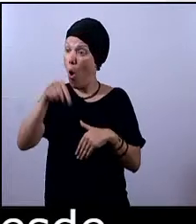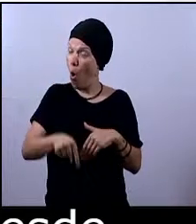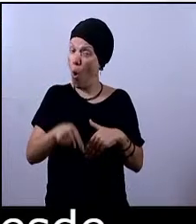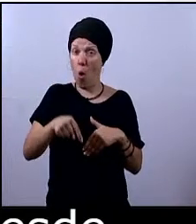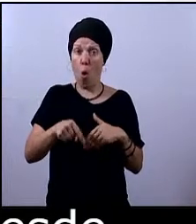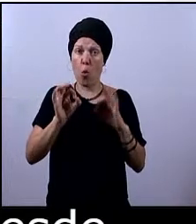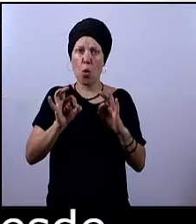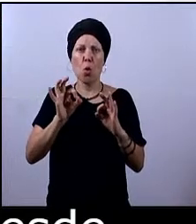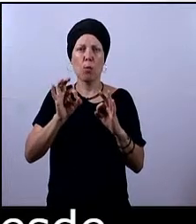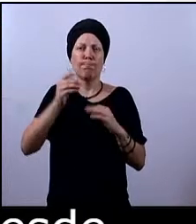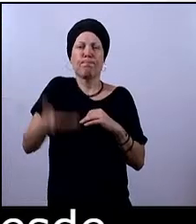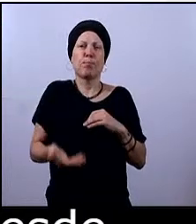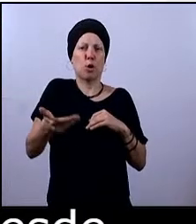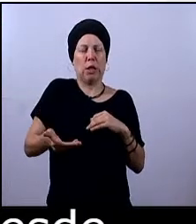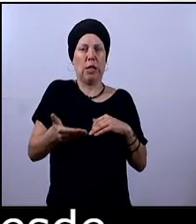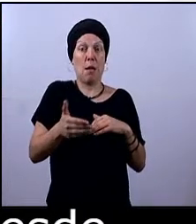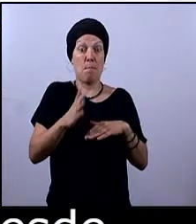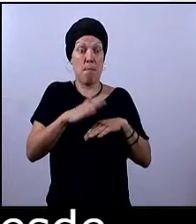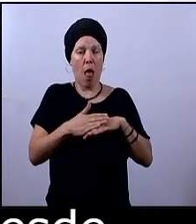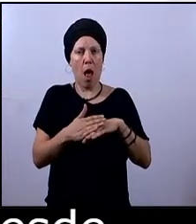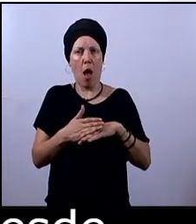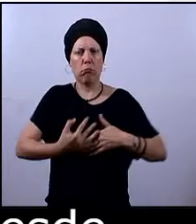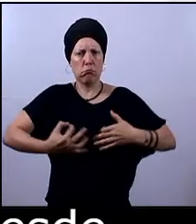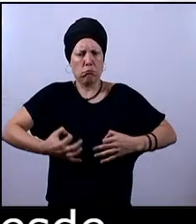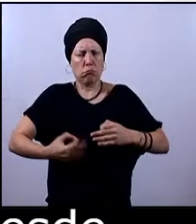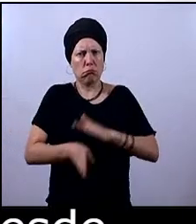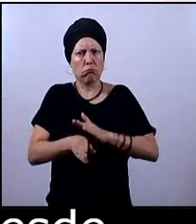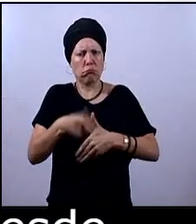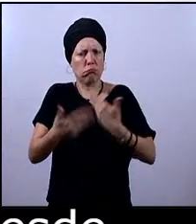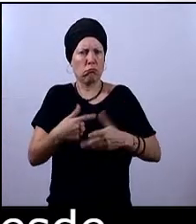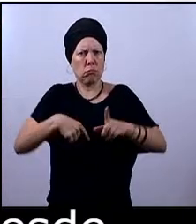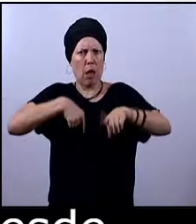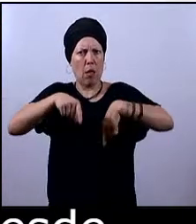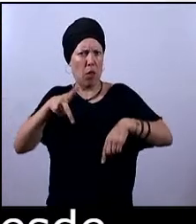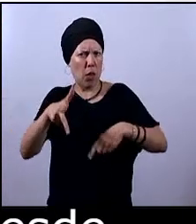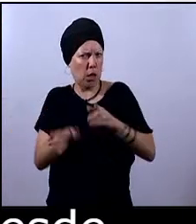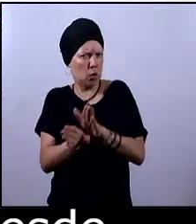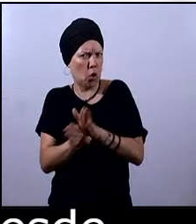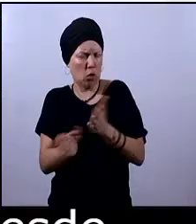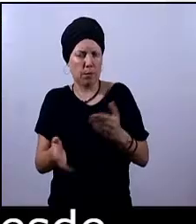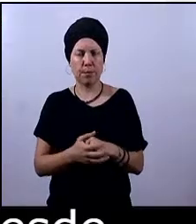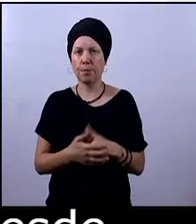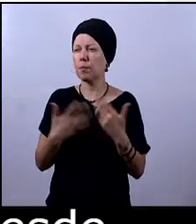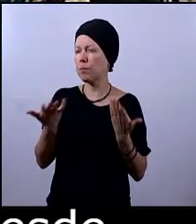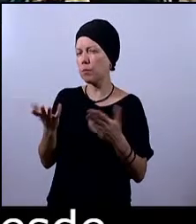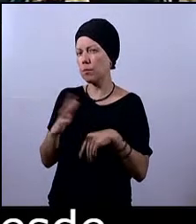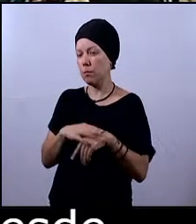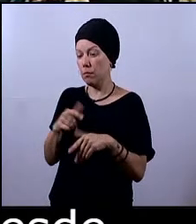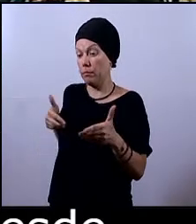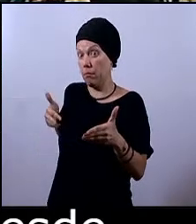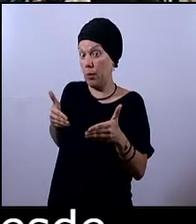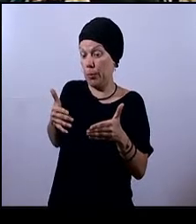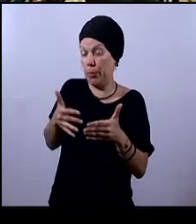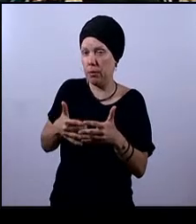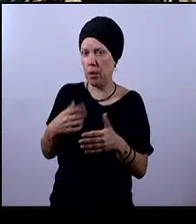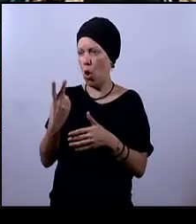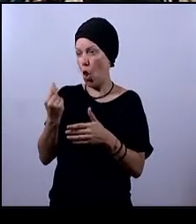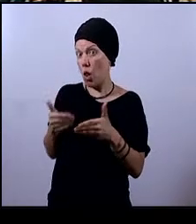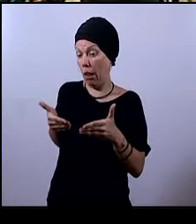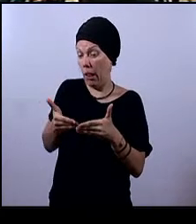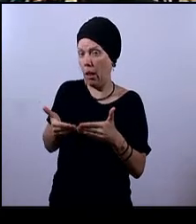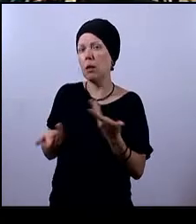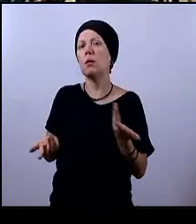día esencial para seguir garantizando la prestación de ese derecho. Que el tiempo apremia, estamos a 2 días,